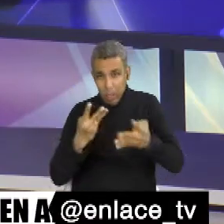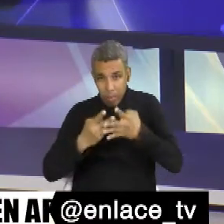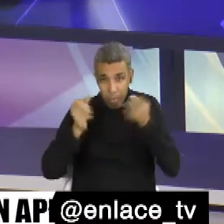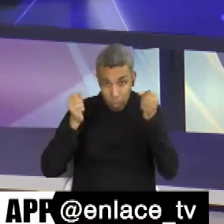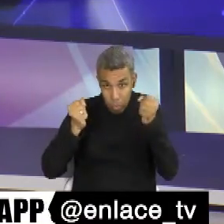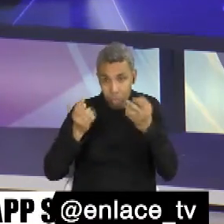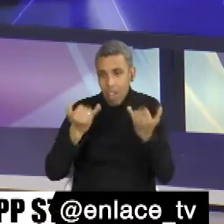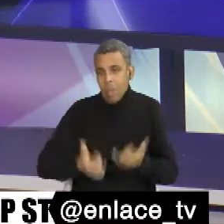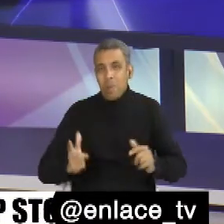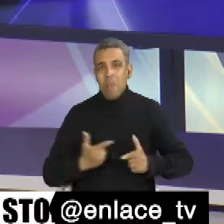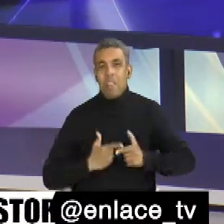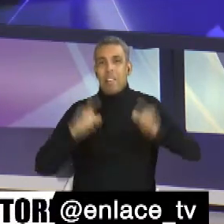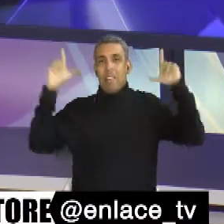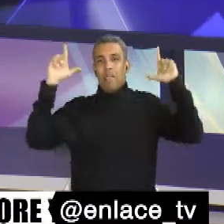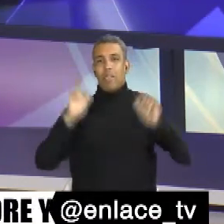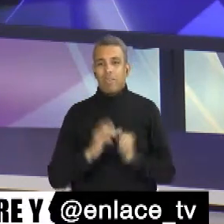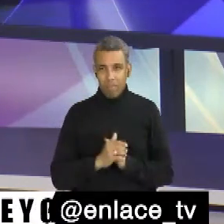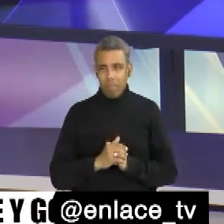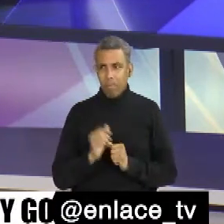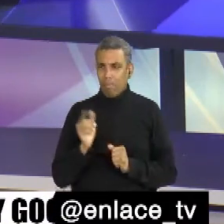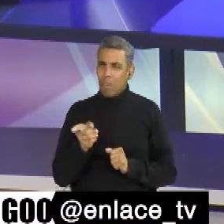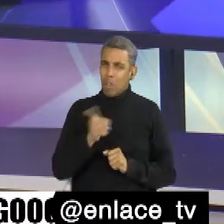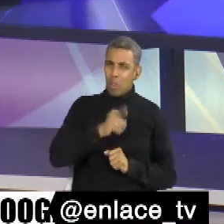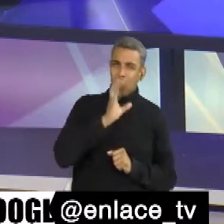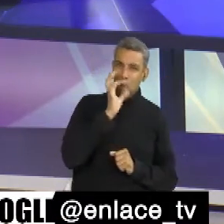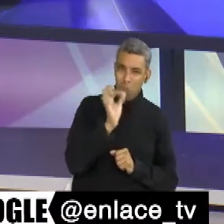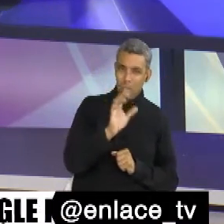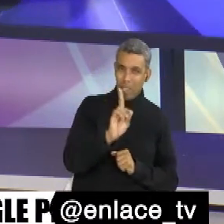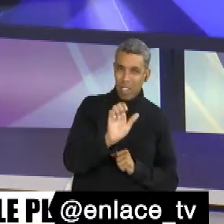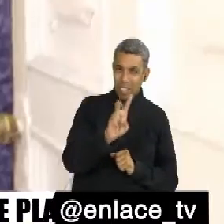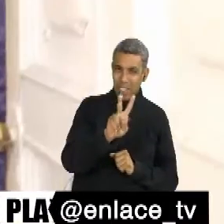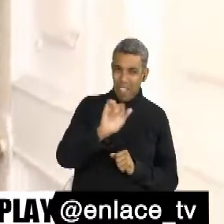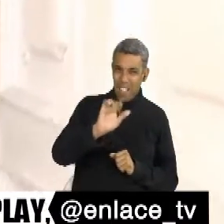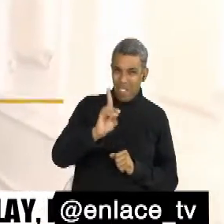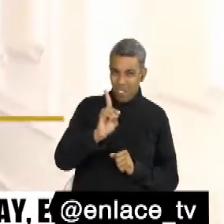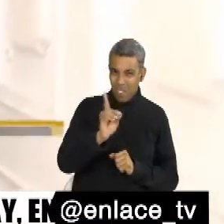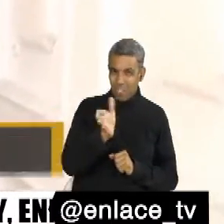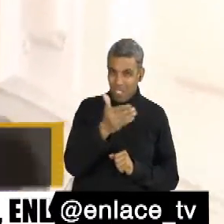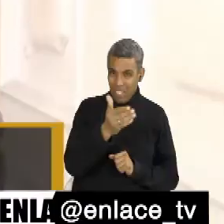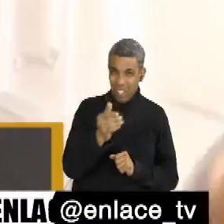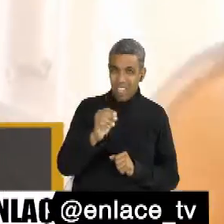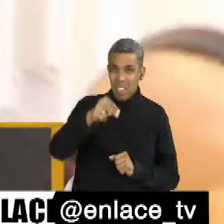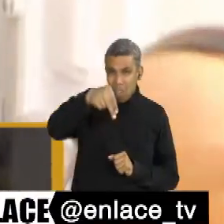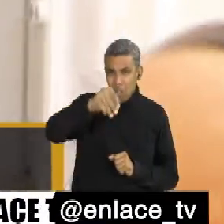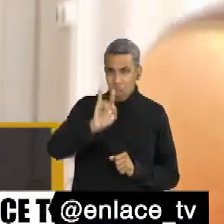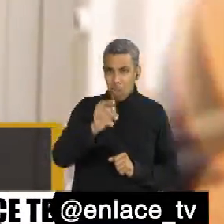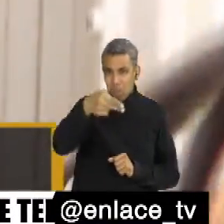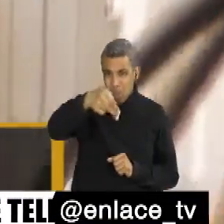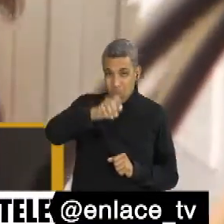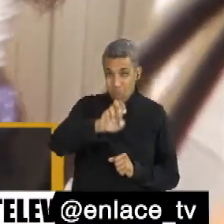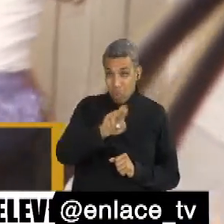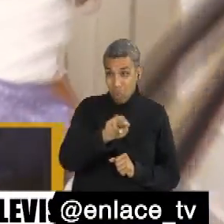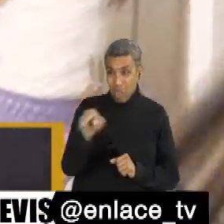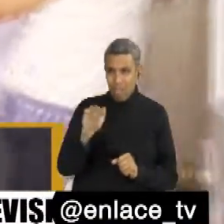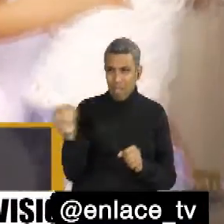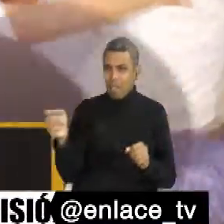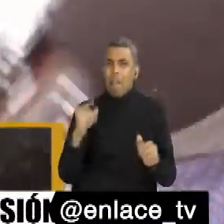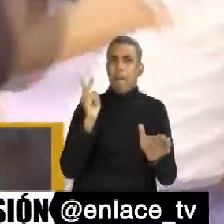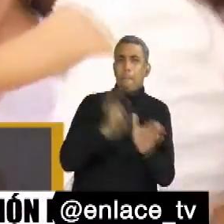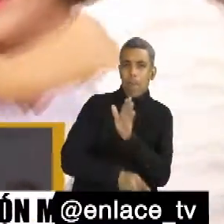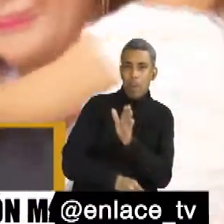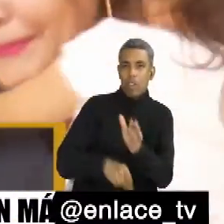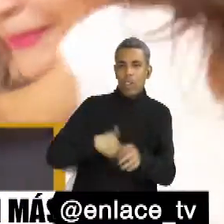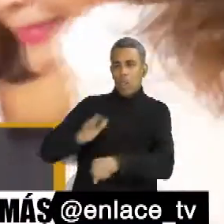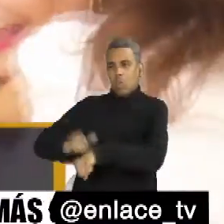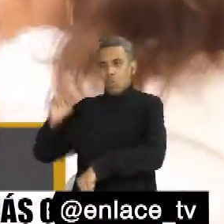Cala, exsecretario de Obras Públicas de la ciudad. David, ese es el momento en el que David Ravelo recobró su libertad